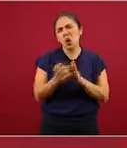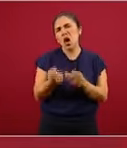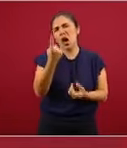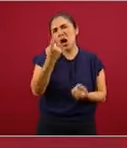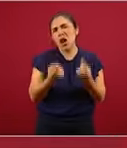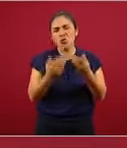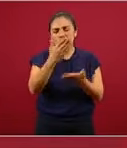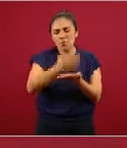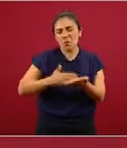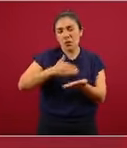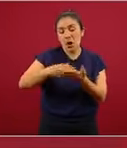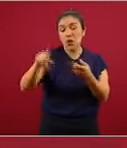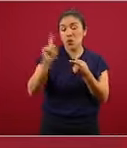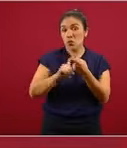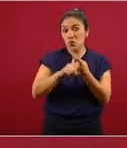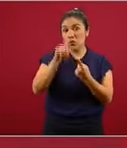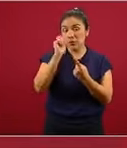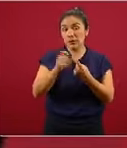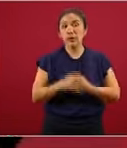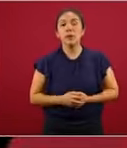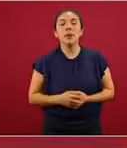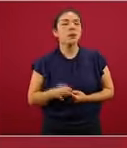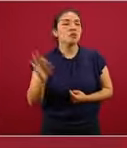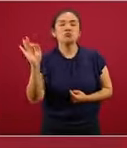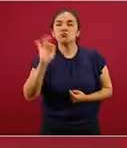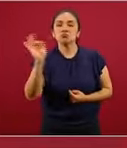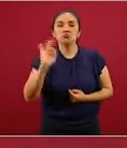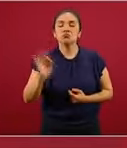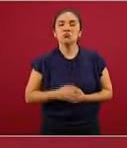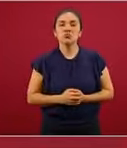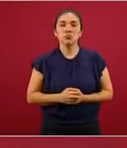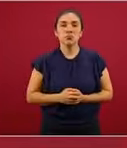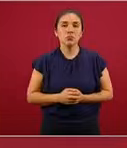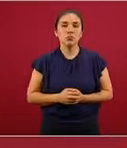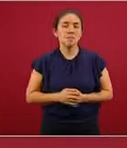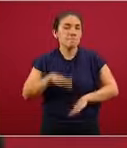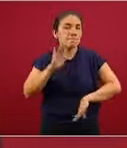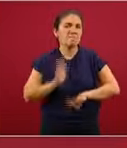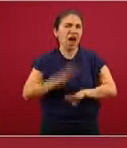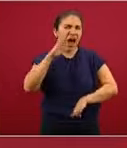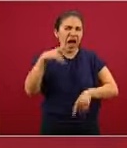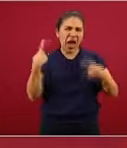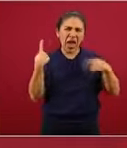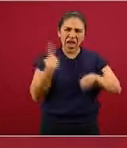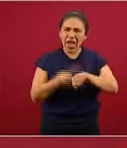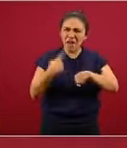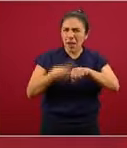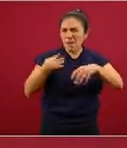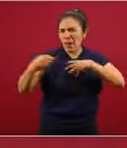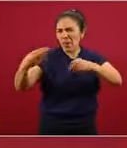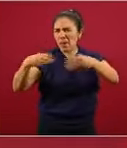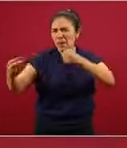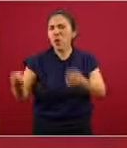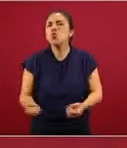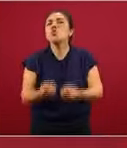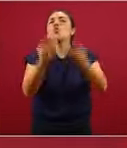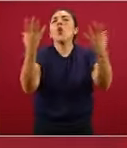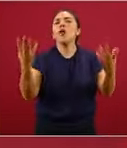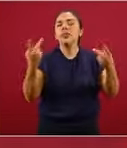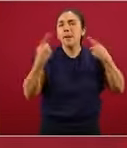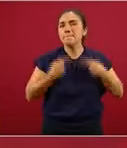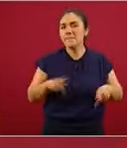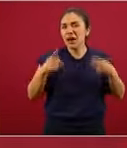excluyentes. Escenario 1, que la magnitud de la epidemia, medida por el número o la